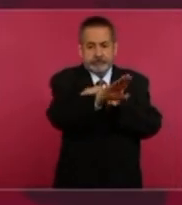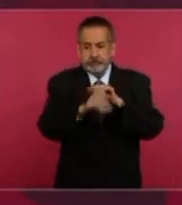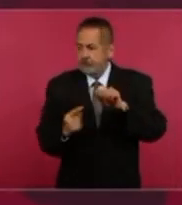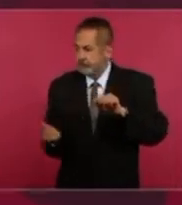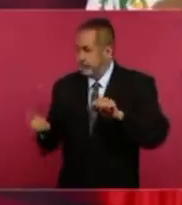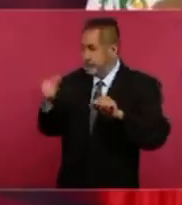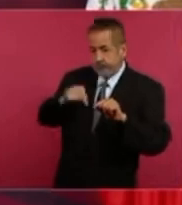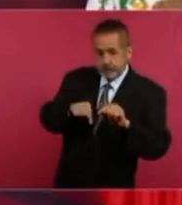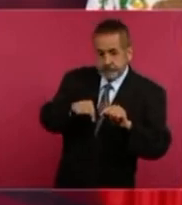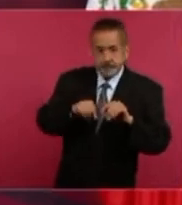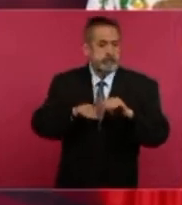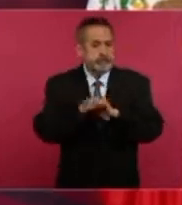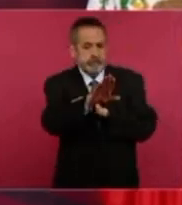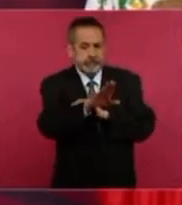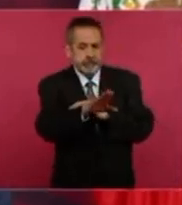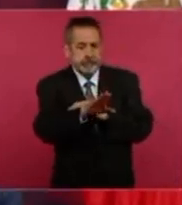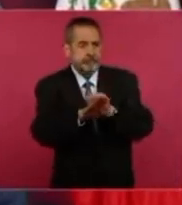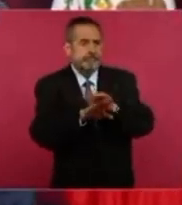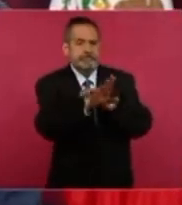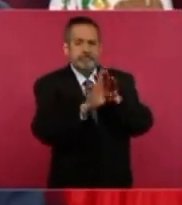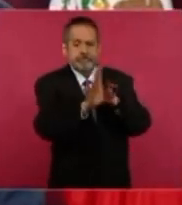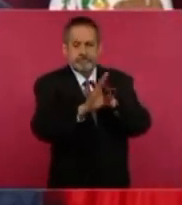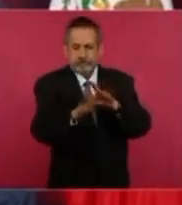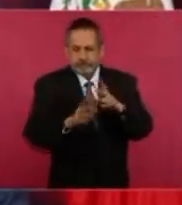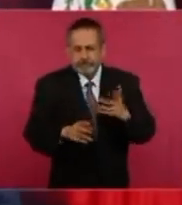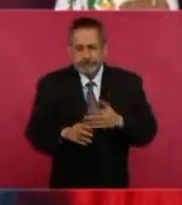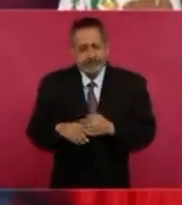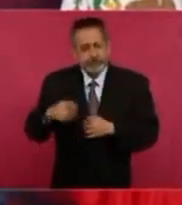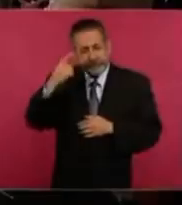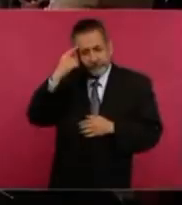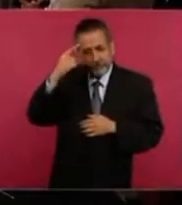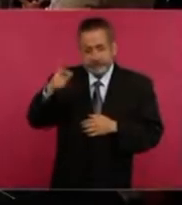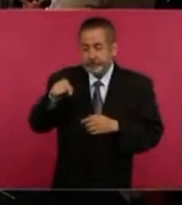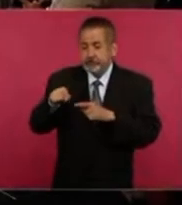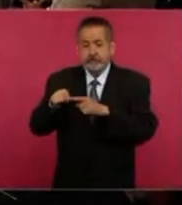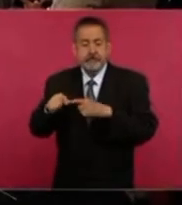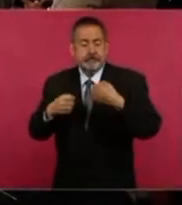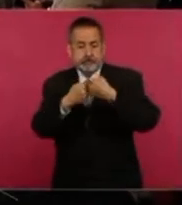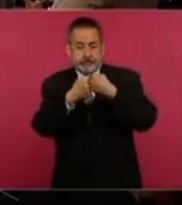Imagínense cuántos kilómetros desde la frontera sur hasta la frontera norte.